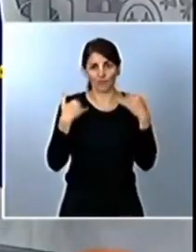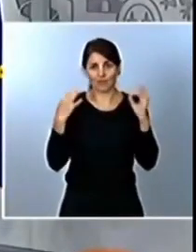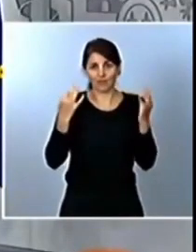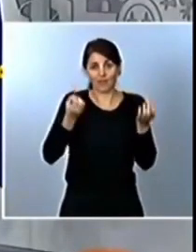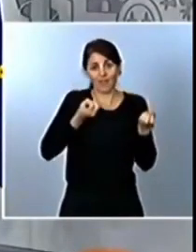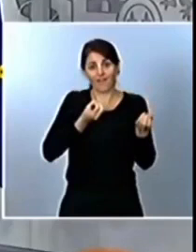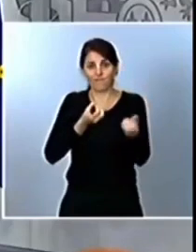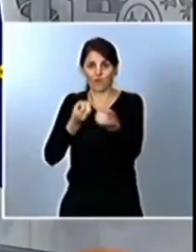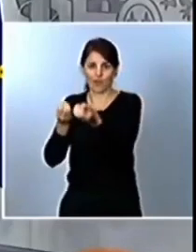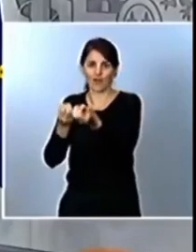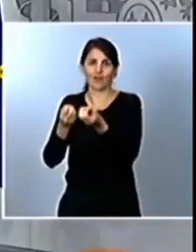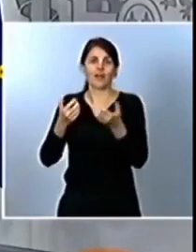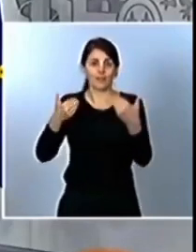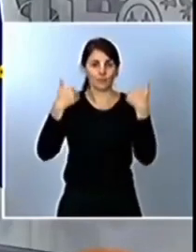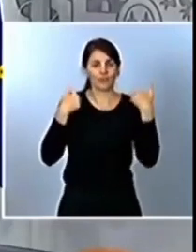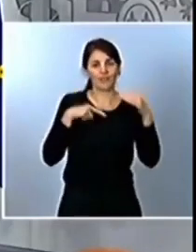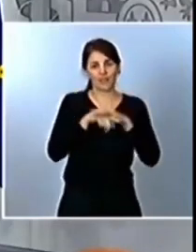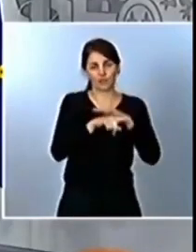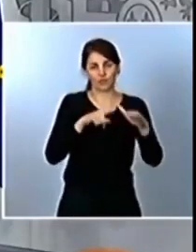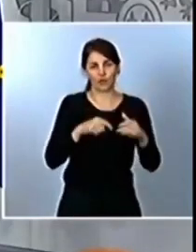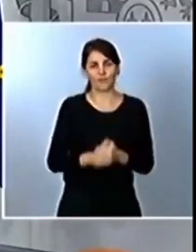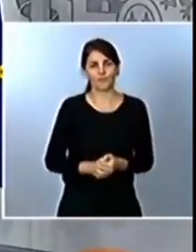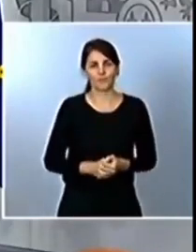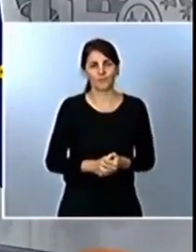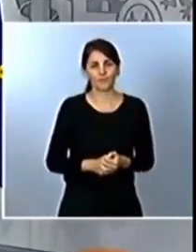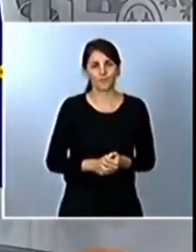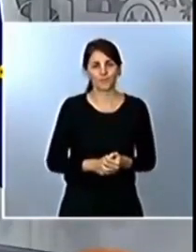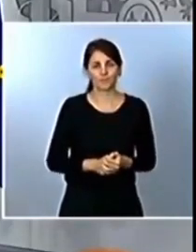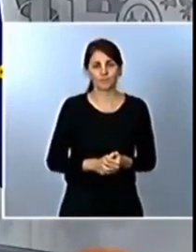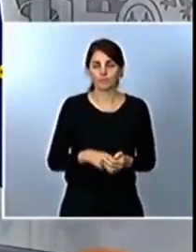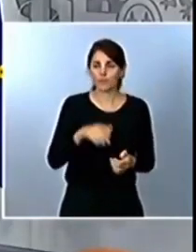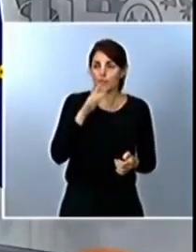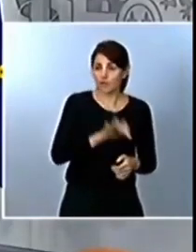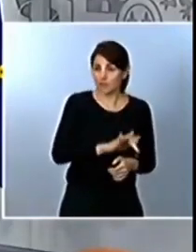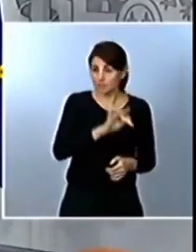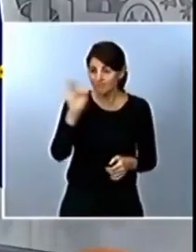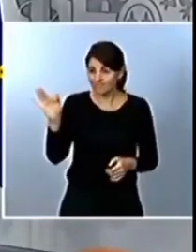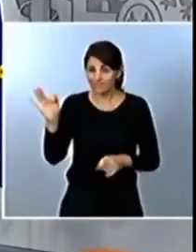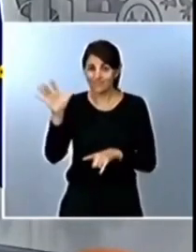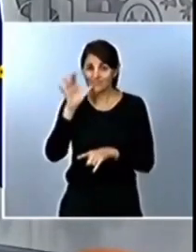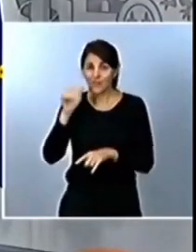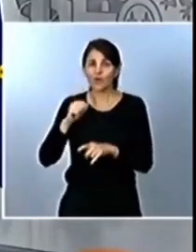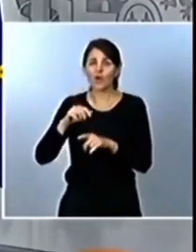Vamos a intentar conectar de los que piden preguntas con Iván Gil, del Confidencial.